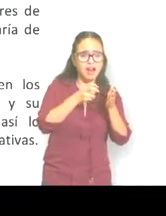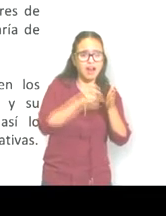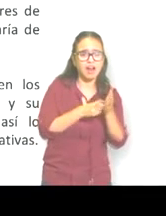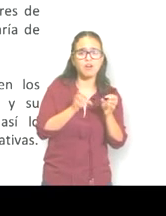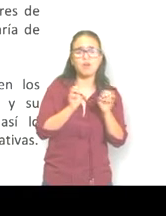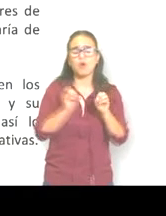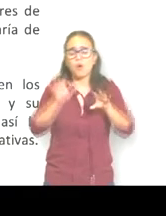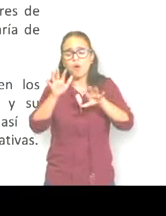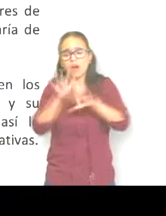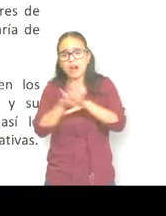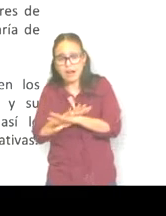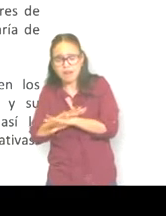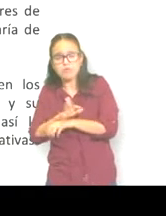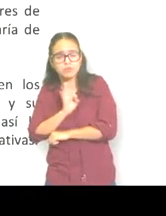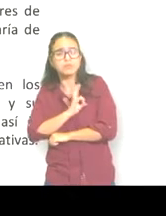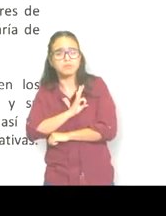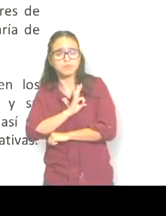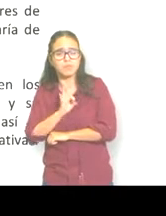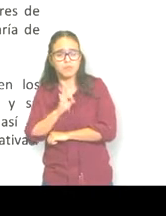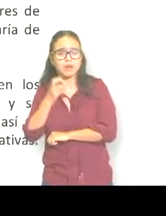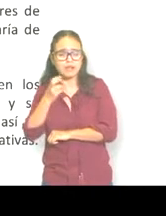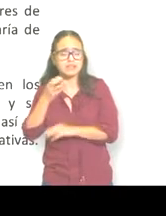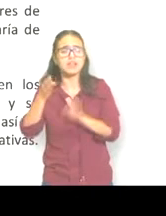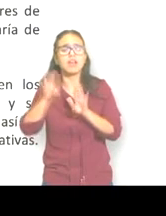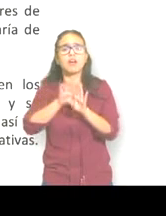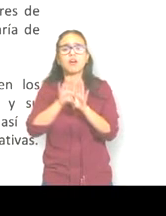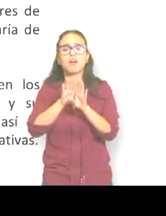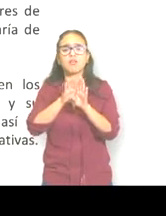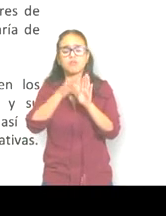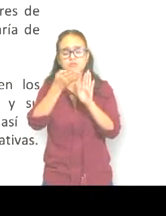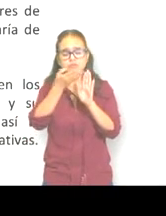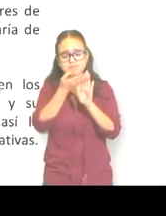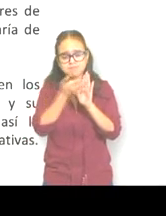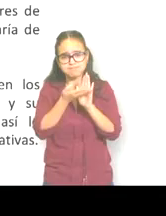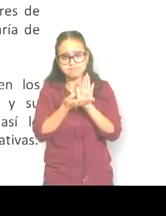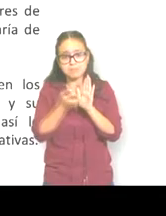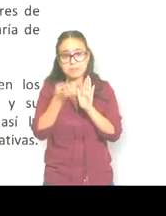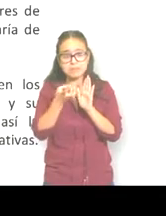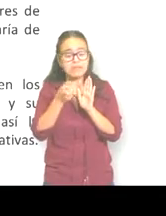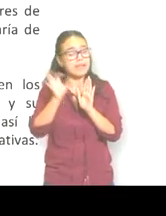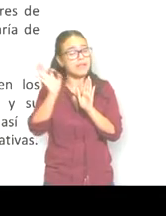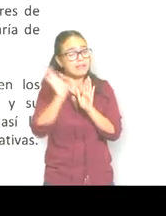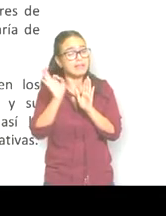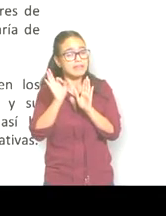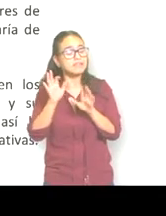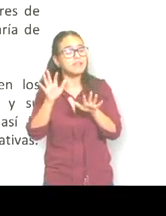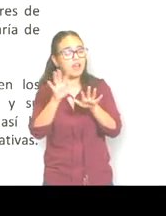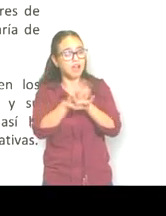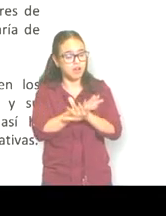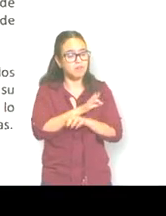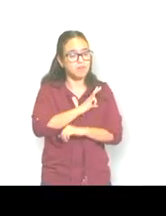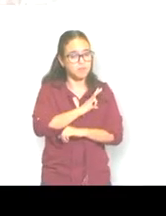en estos estándares que nos están marcando, estos indicadores, pero no que se dé